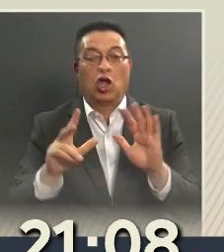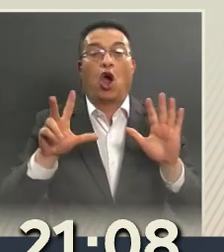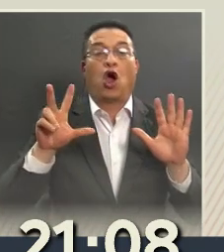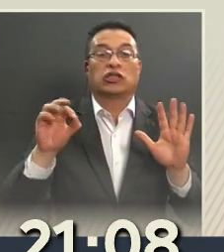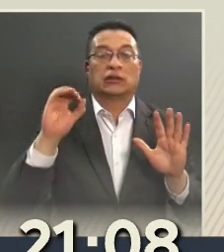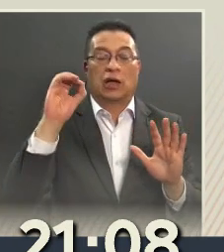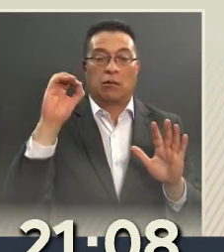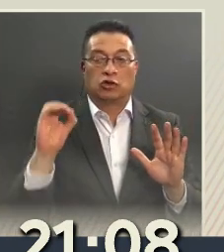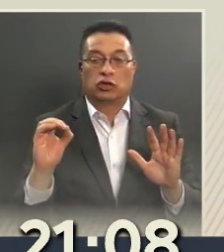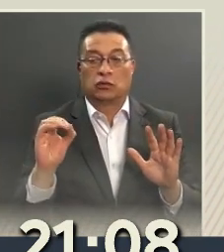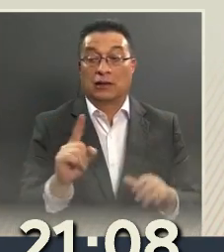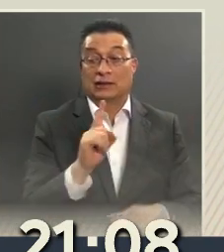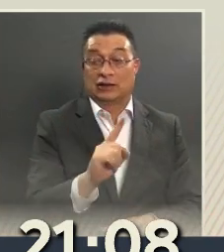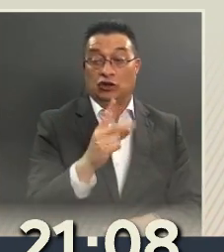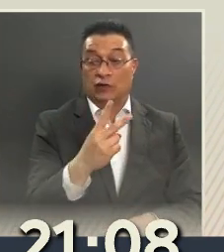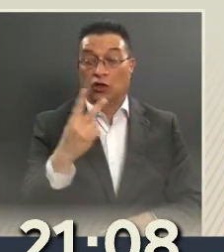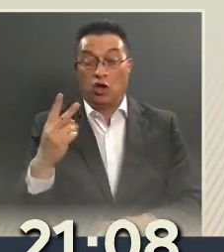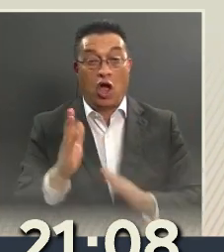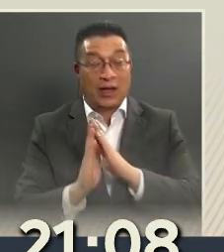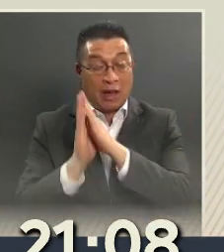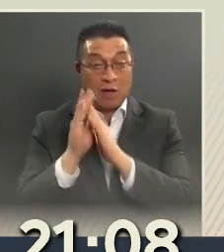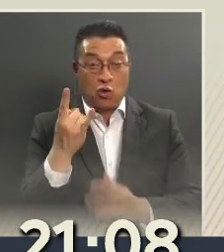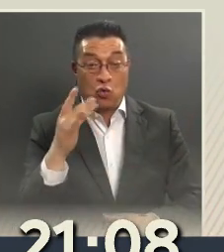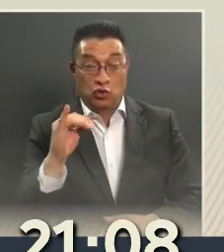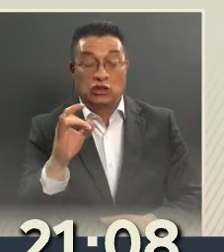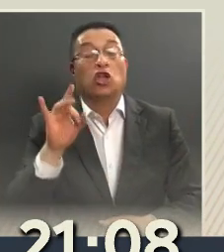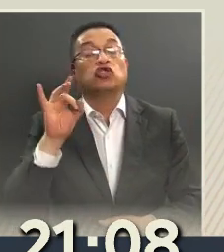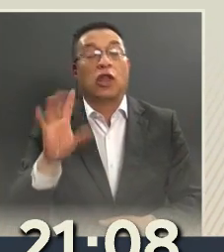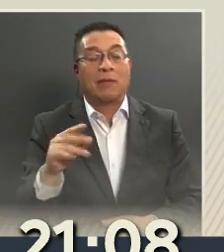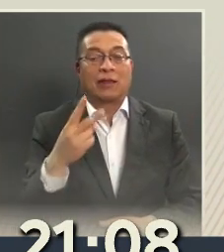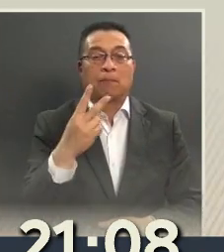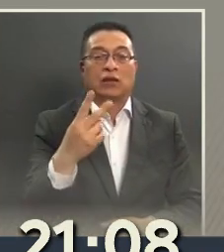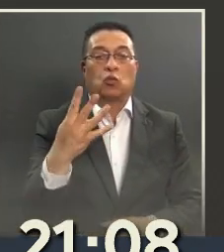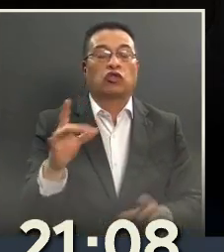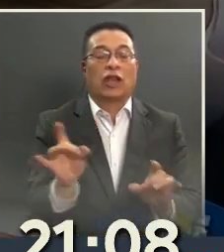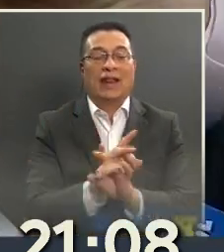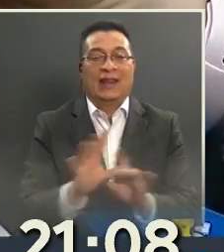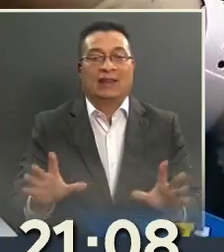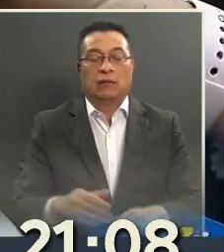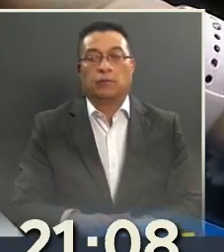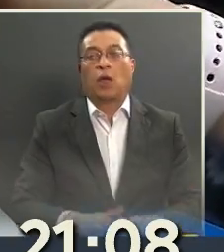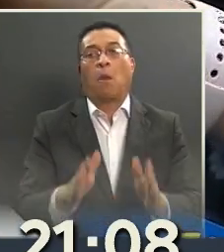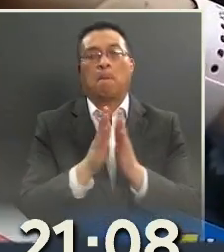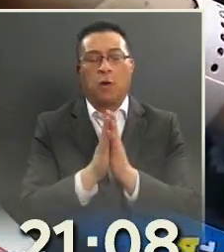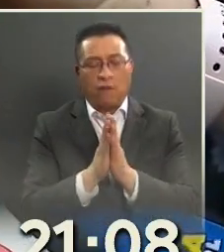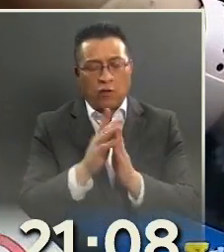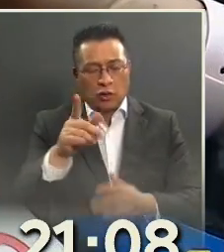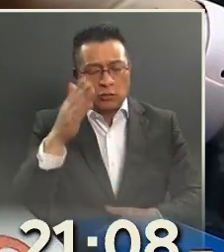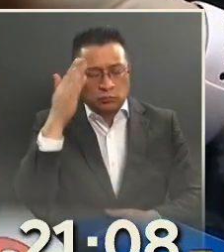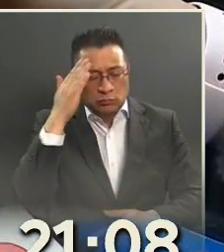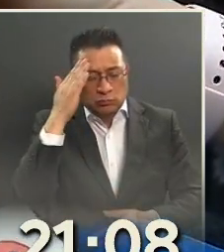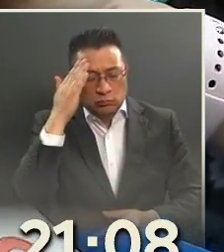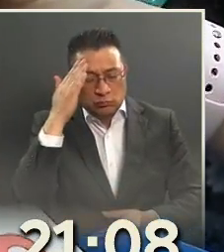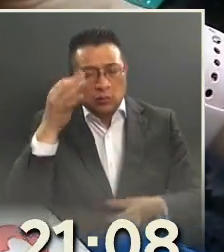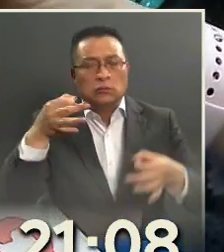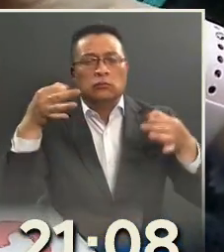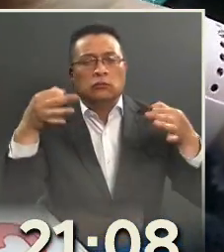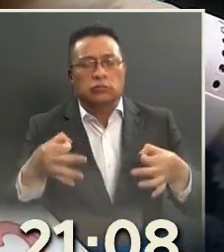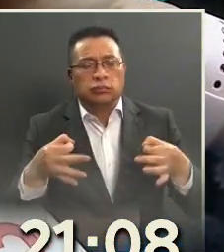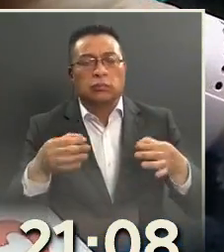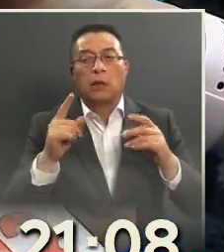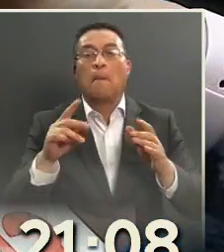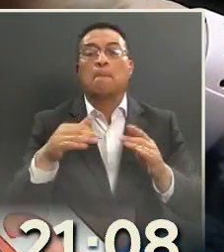De 122 camas UCI, solo quedarán habilitadas 24. Por favor, sentido común. Por favor,